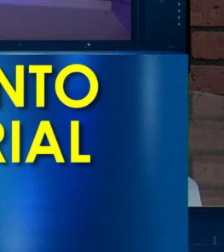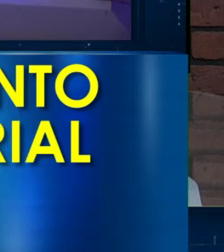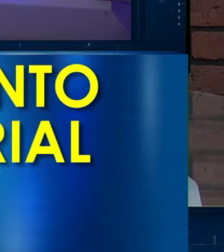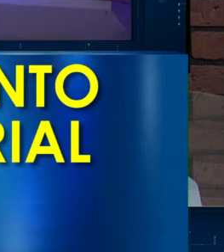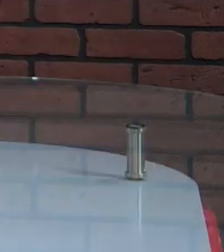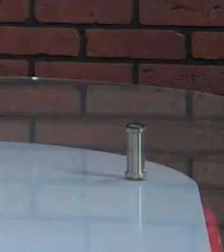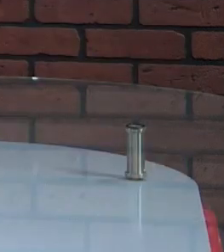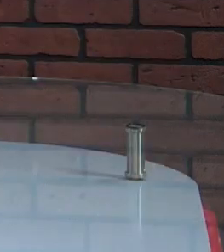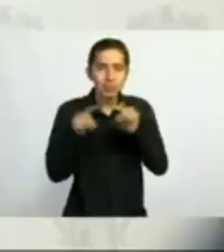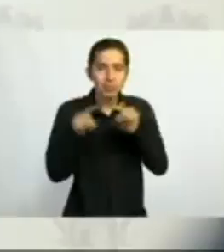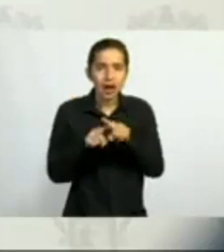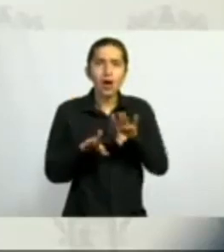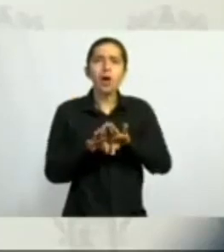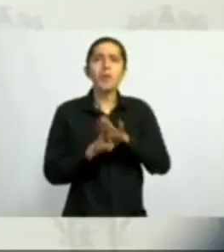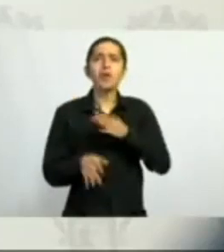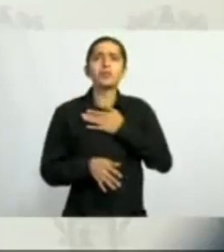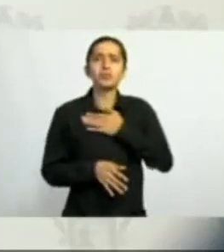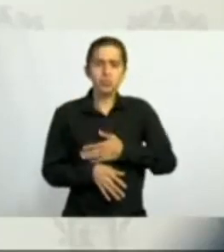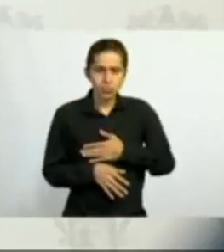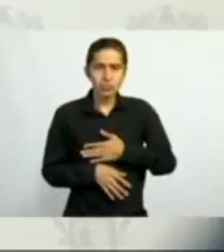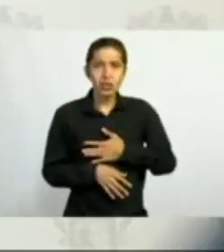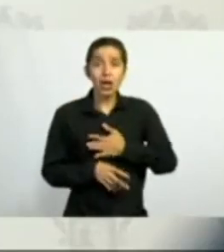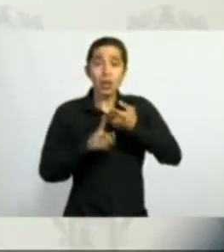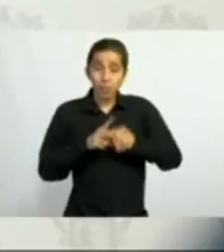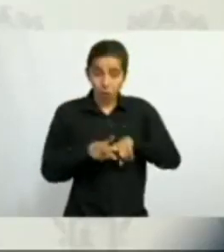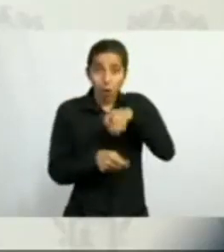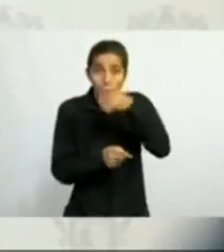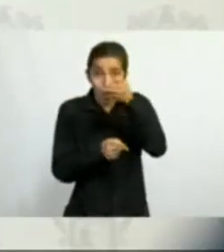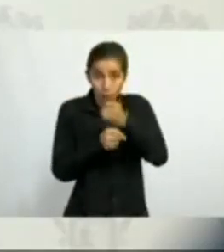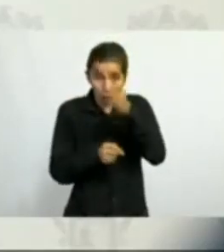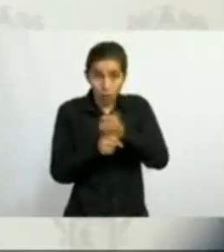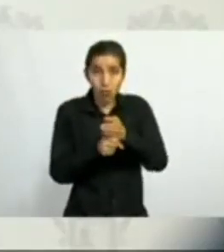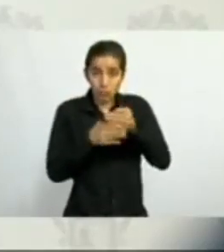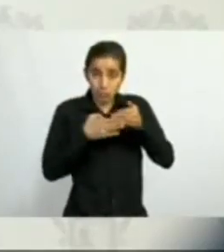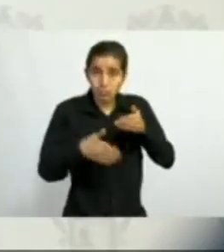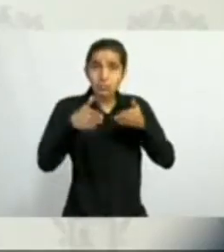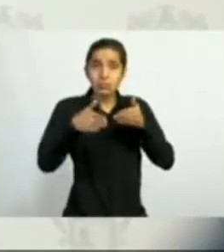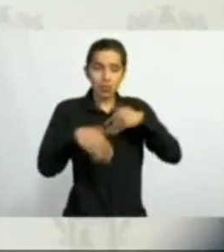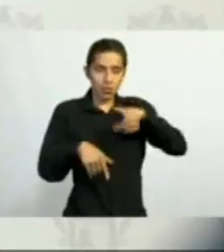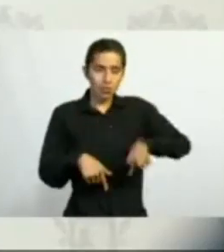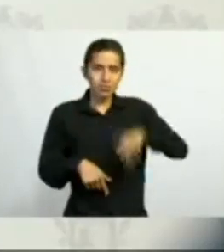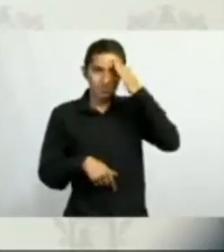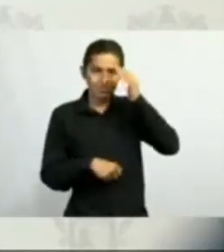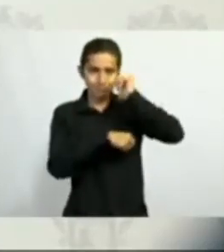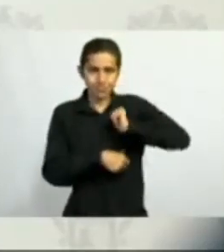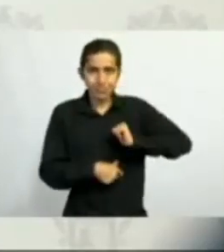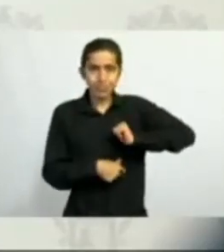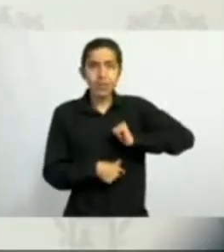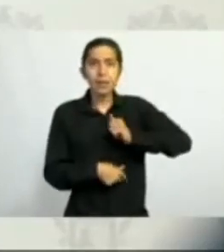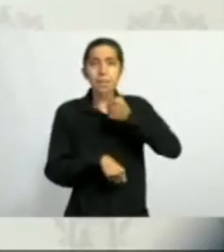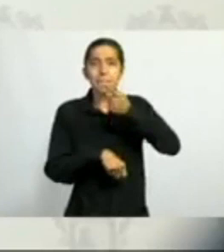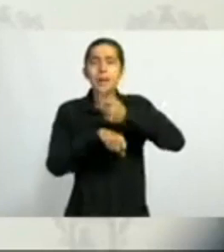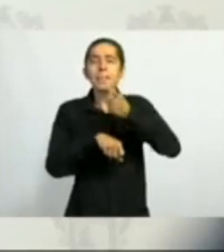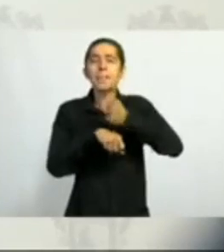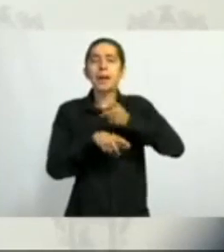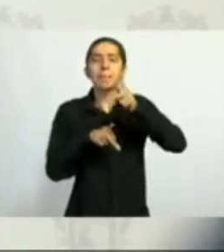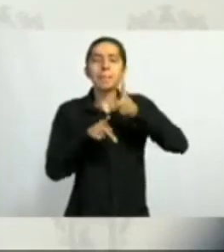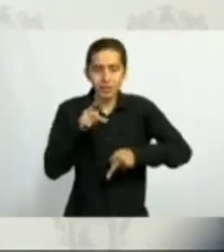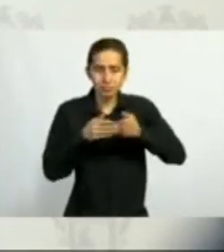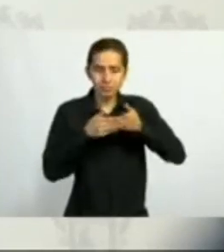Silvano Aureoles. A partir de hoy el gobierno que yo encabezo en esta primera etapa